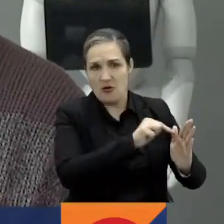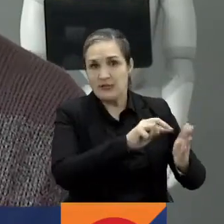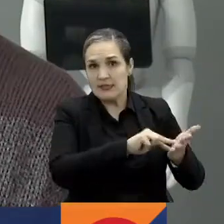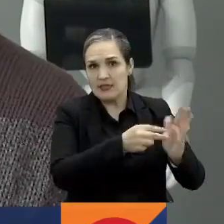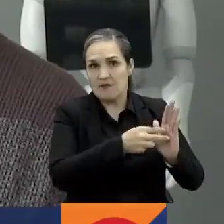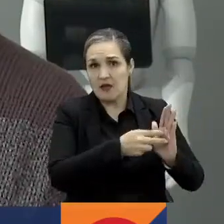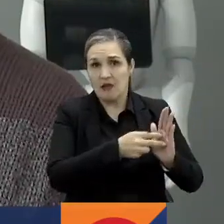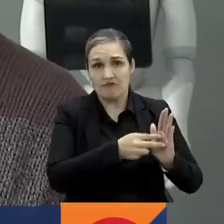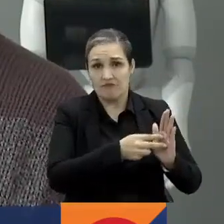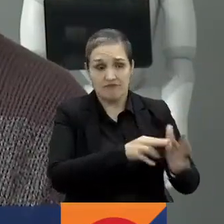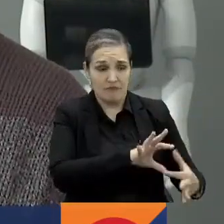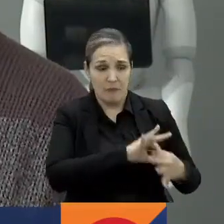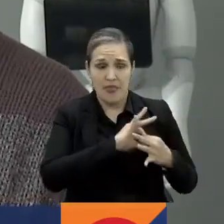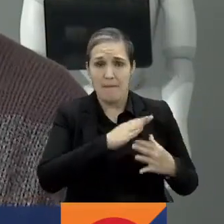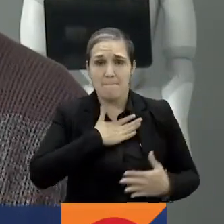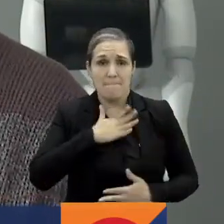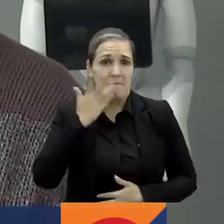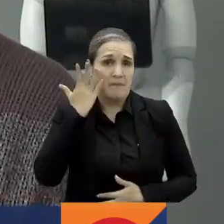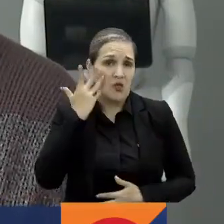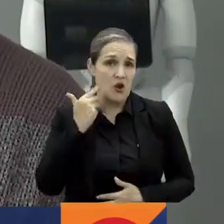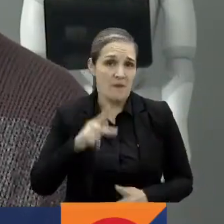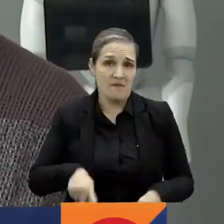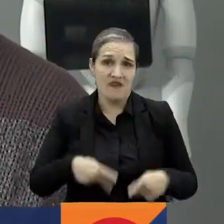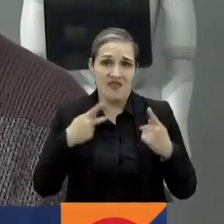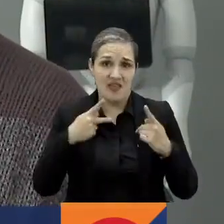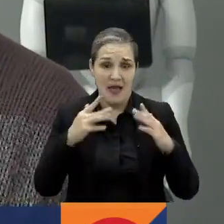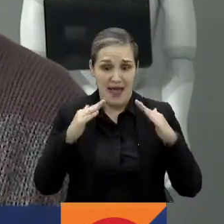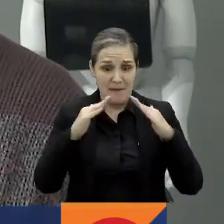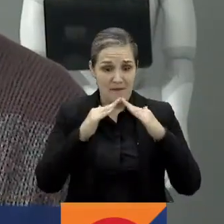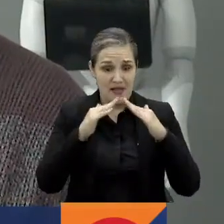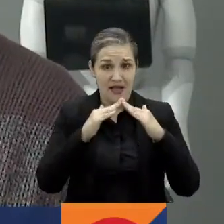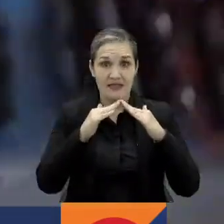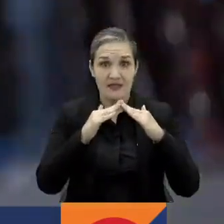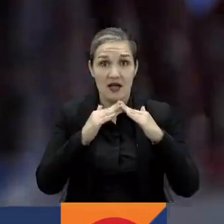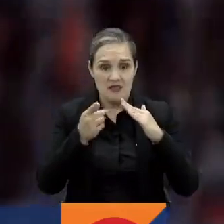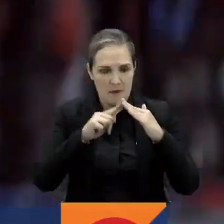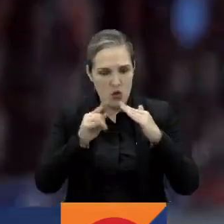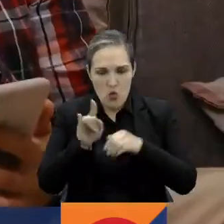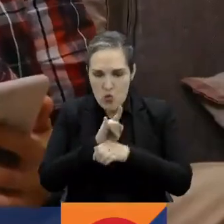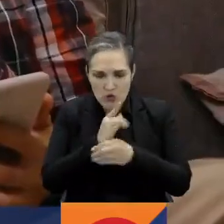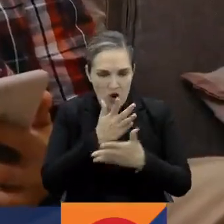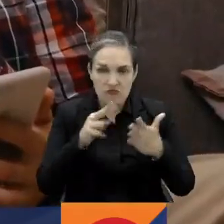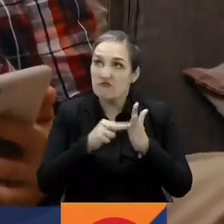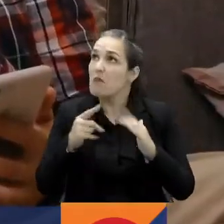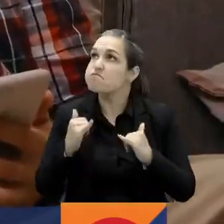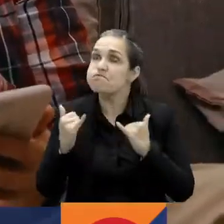que va a estar en nuestras casas de alguna forma cuando se esté incorporada en robots.